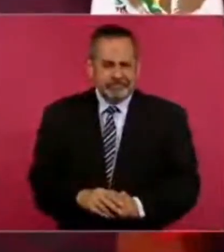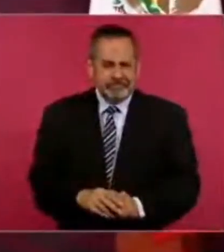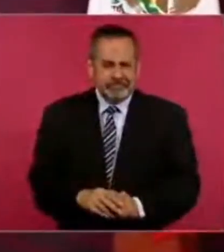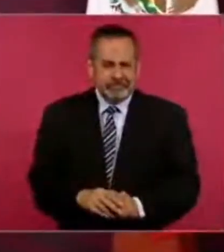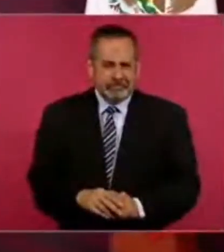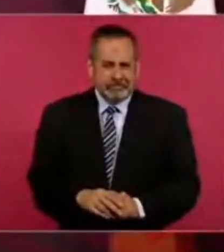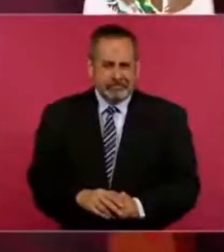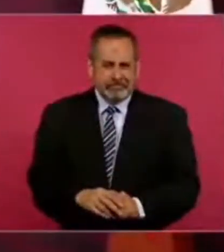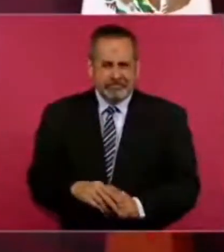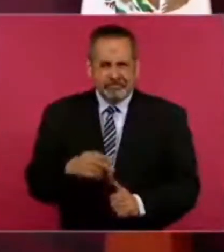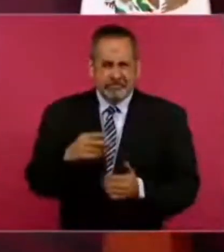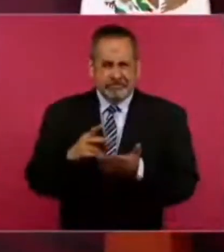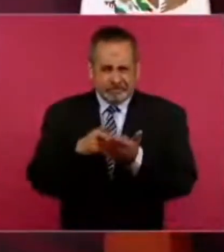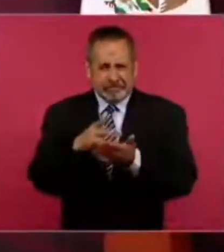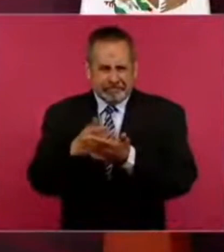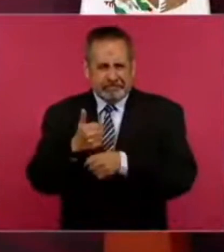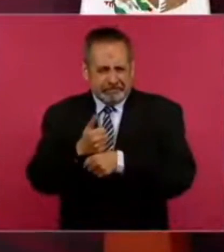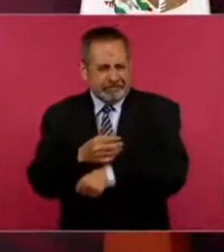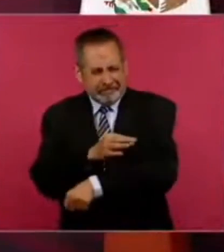que me sacrifiquen mucho,